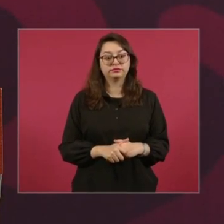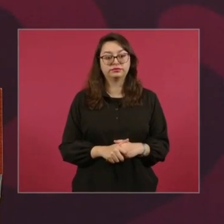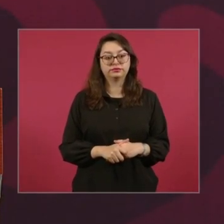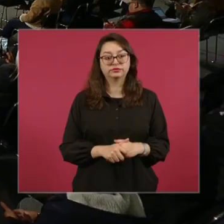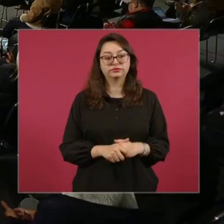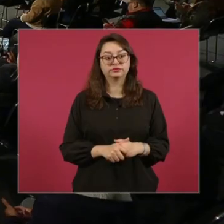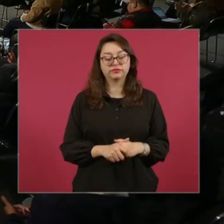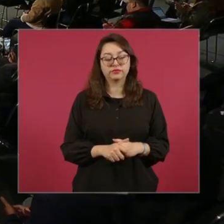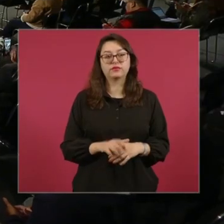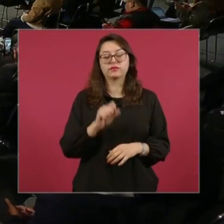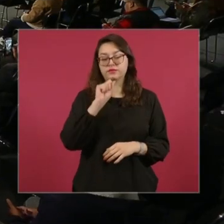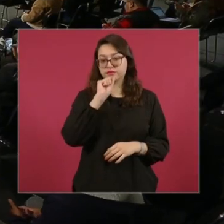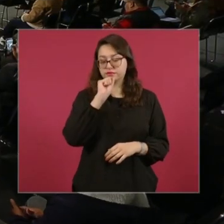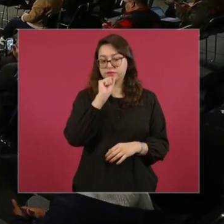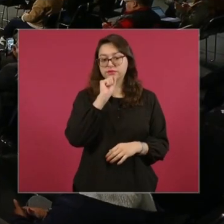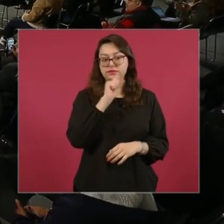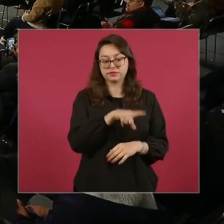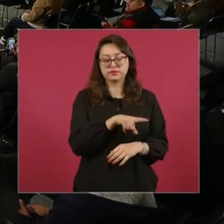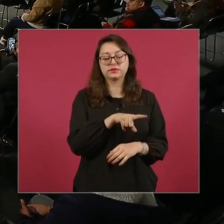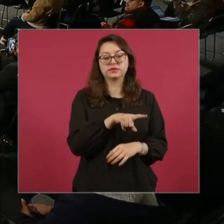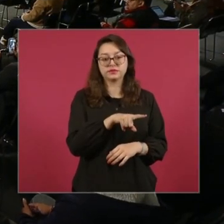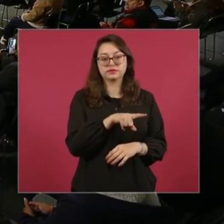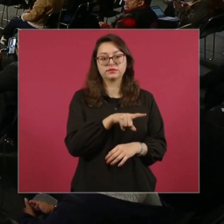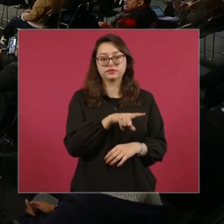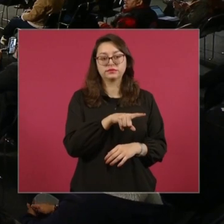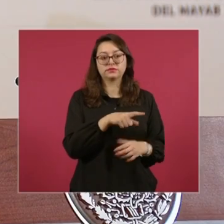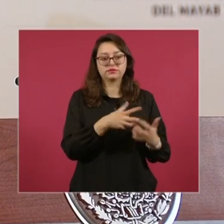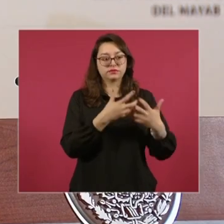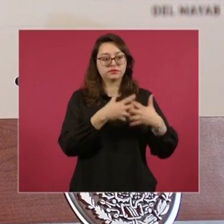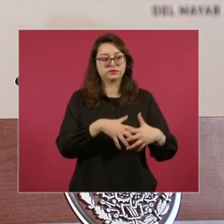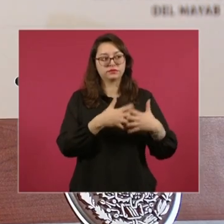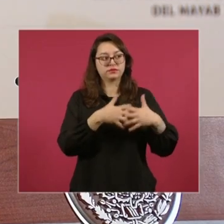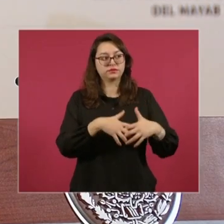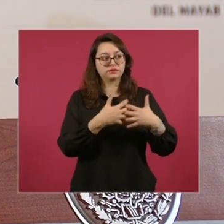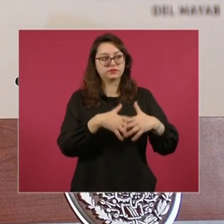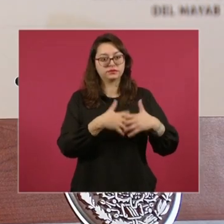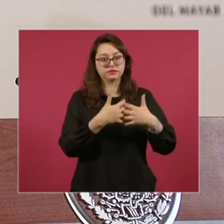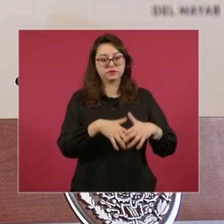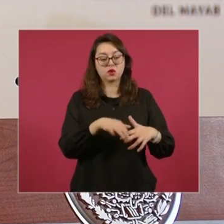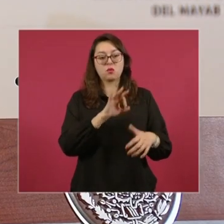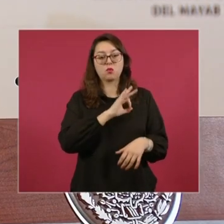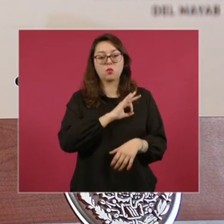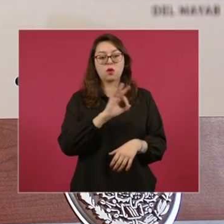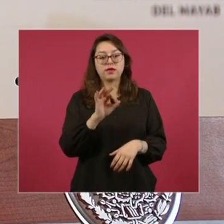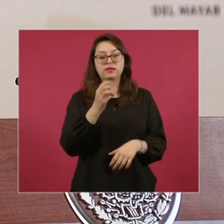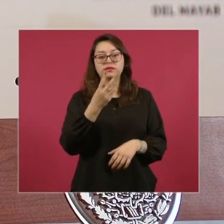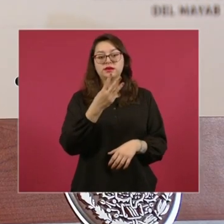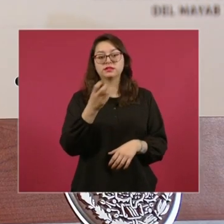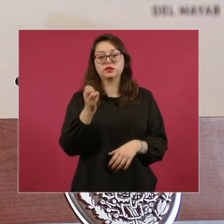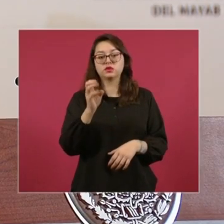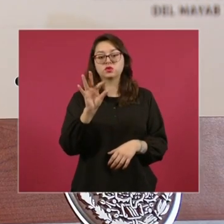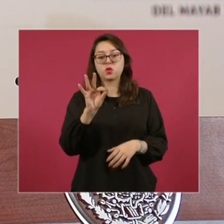y también para procesar 340 mil barriles diarios.